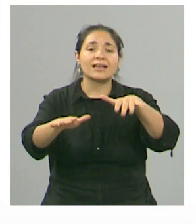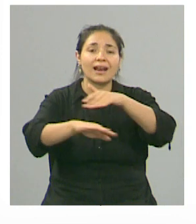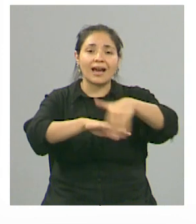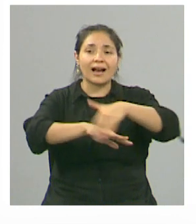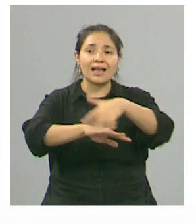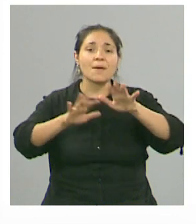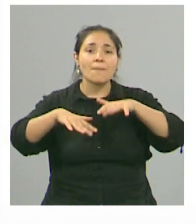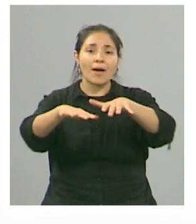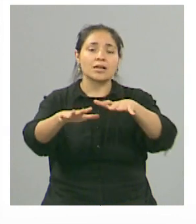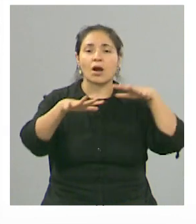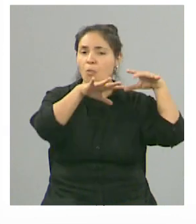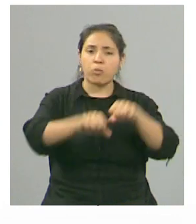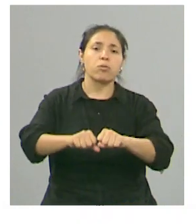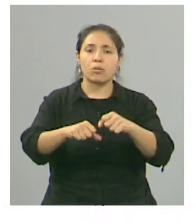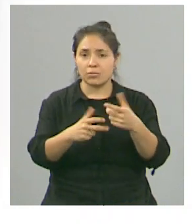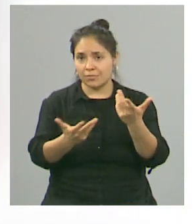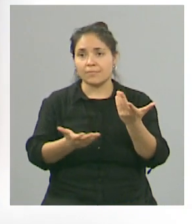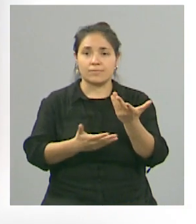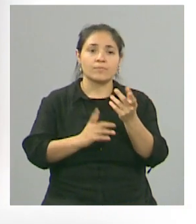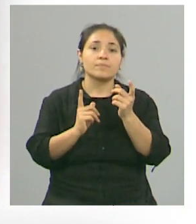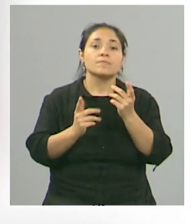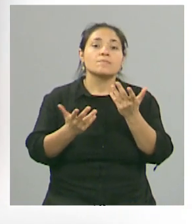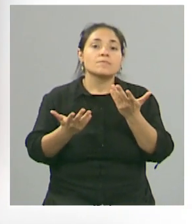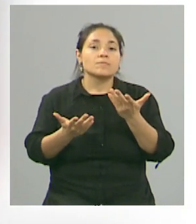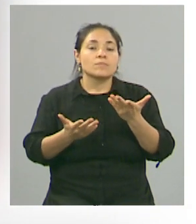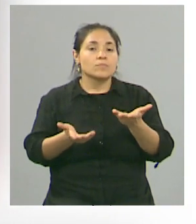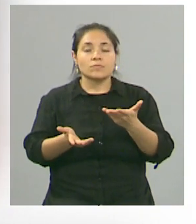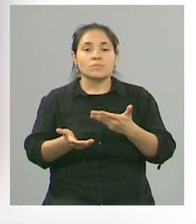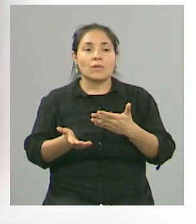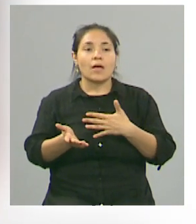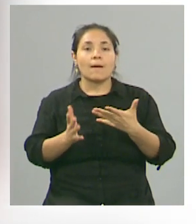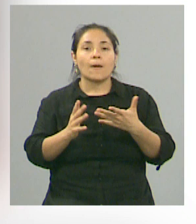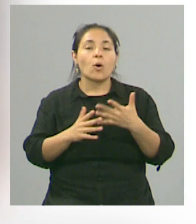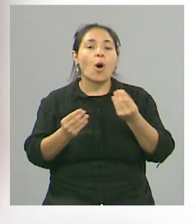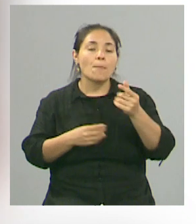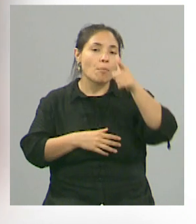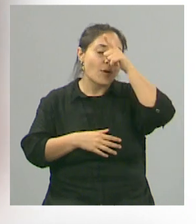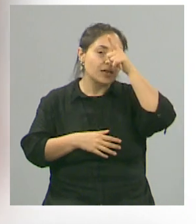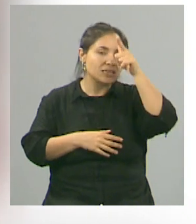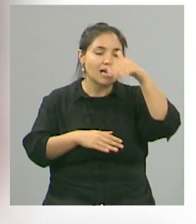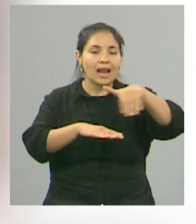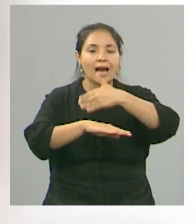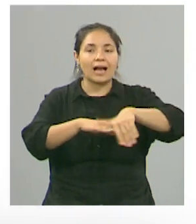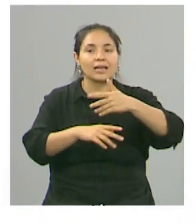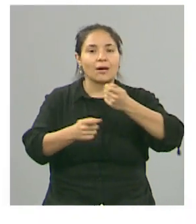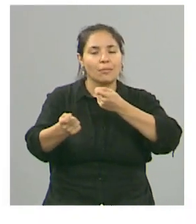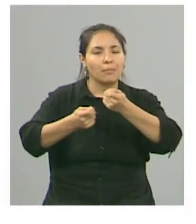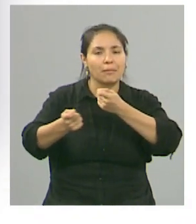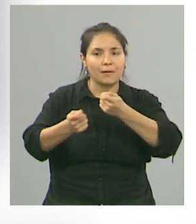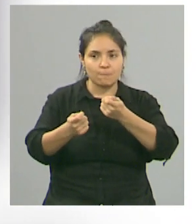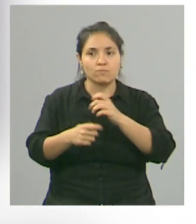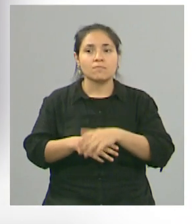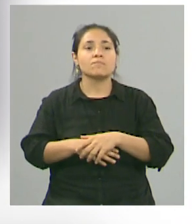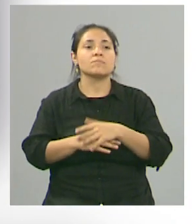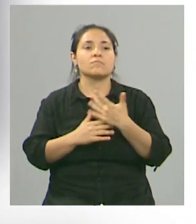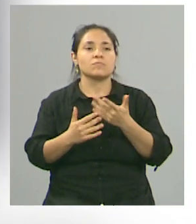racia policial, digamos, es cómo puede ser pensada el manejo de la policía en la calle a partir de estas